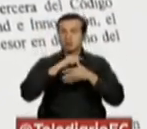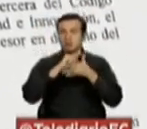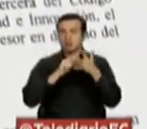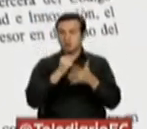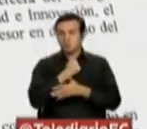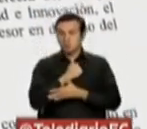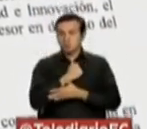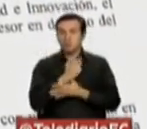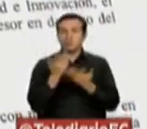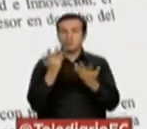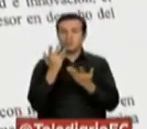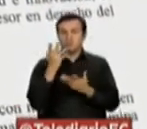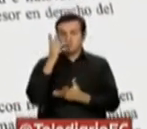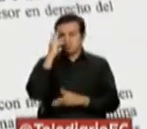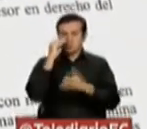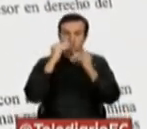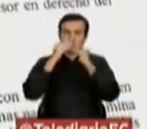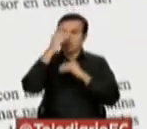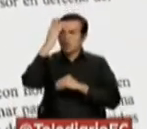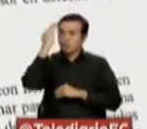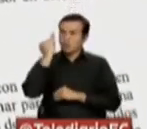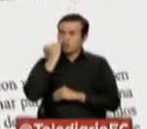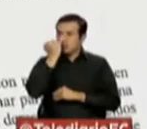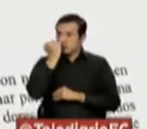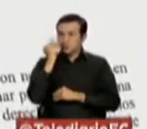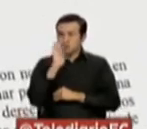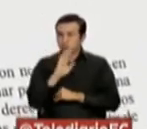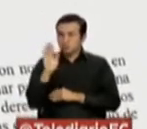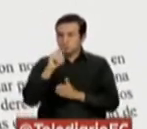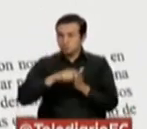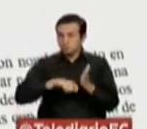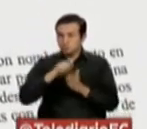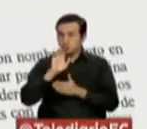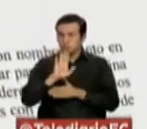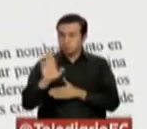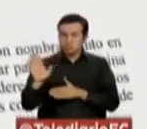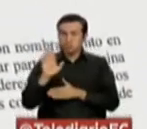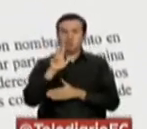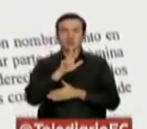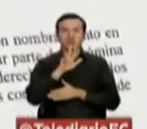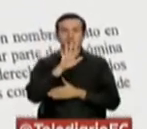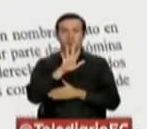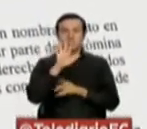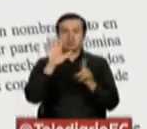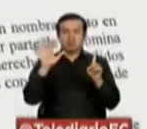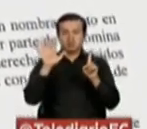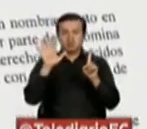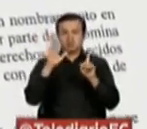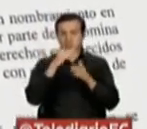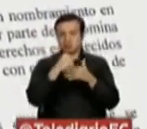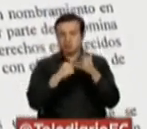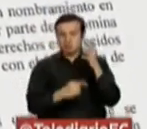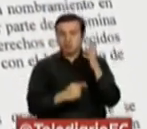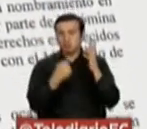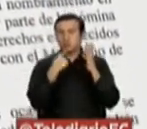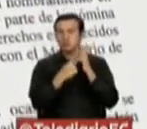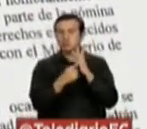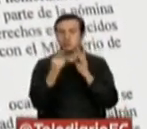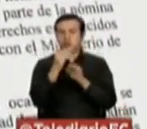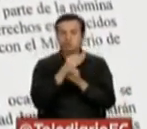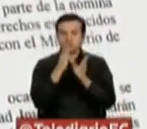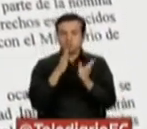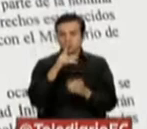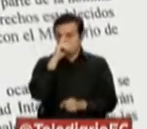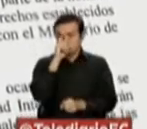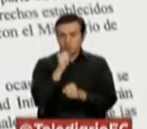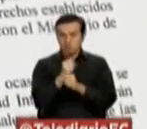intelectual de los conocimientos ancestrales. El decreto 356, en sus disposiciones transitorias, señala que los funcionarios que